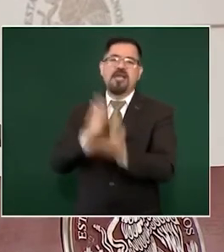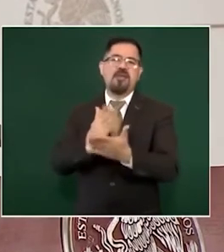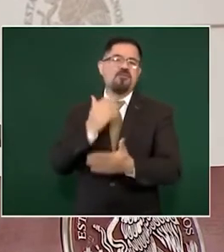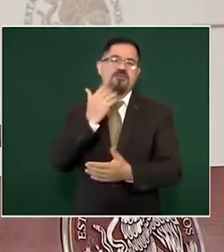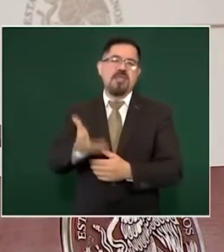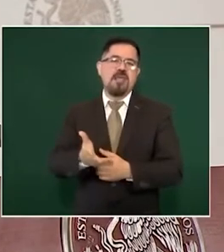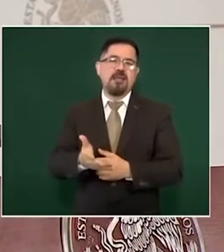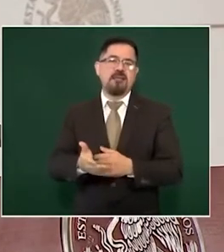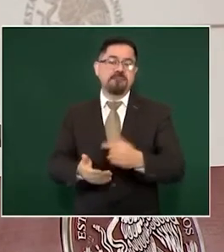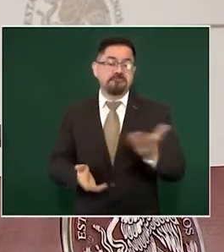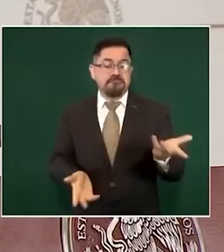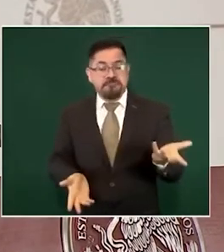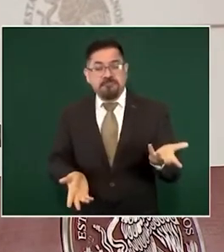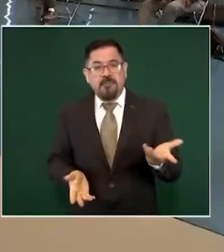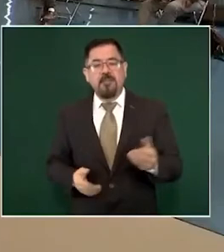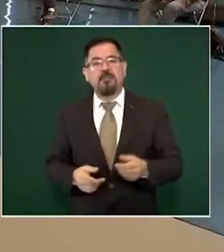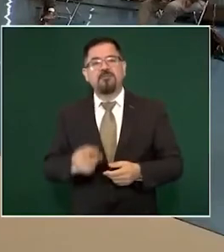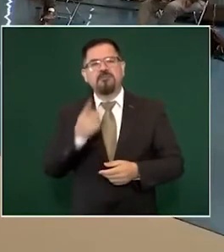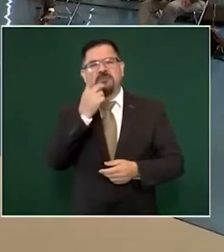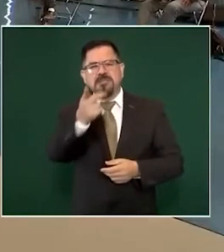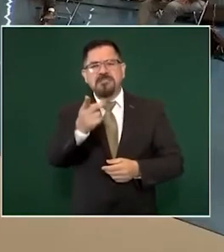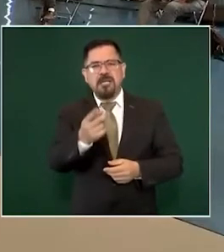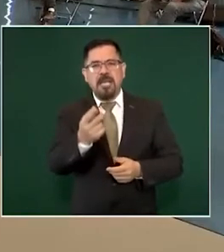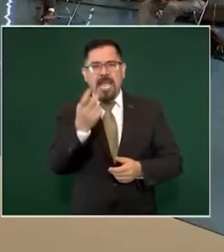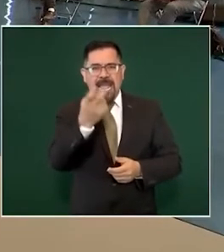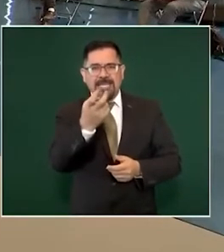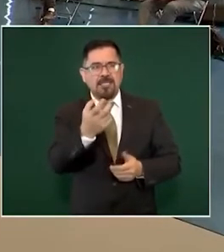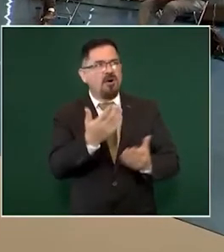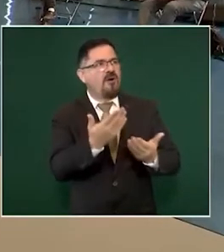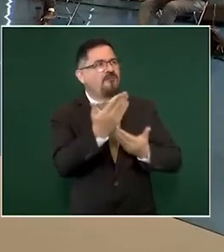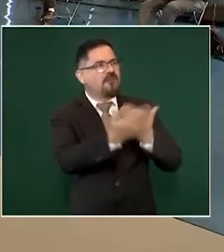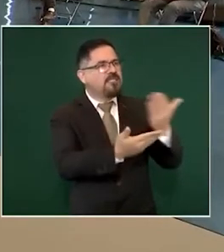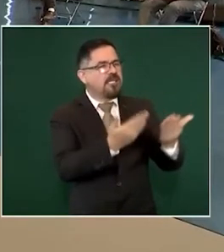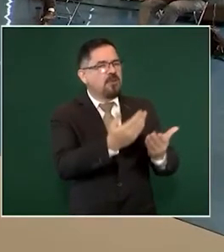Tú hablabas de que está ofreciendo ¿cuánto?